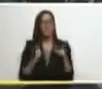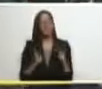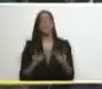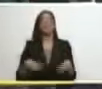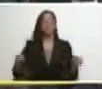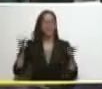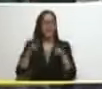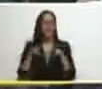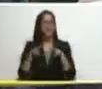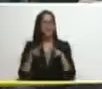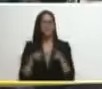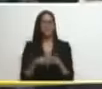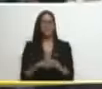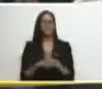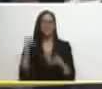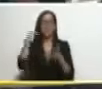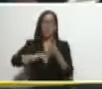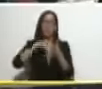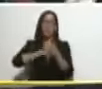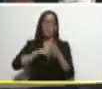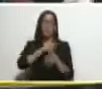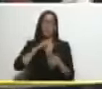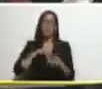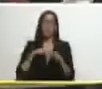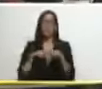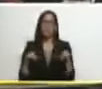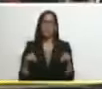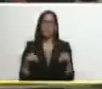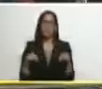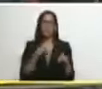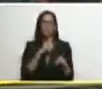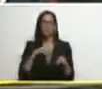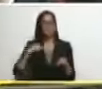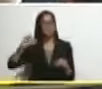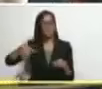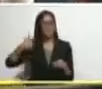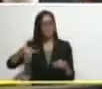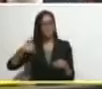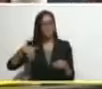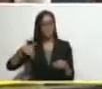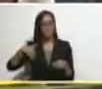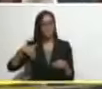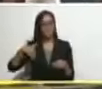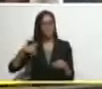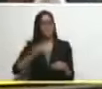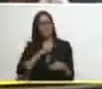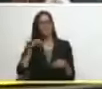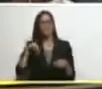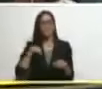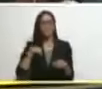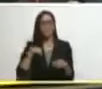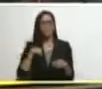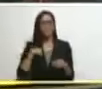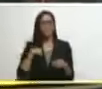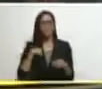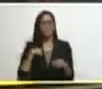pena luchar por nuestra tierra, por nuestros derechos. Y nosotros,